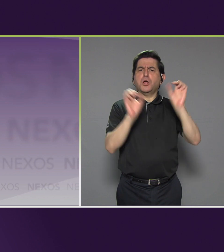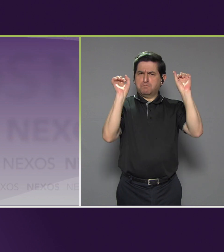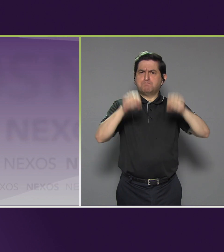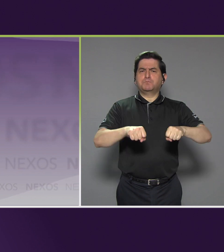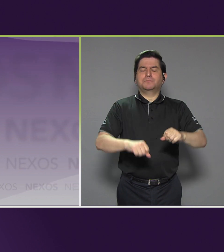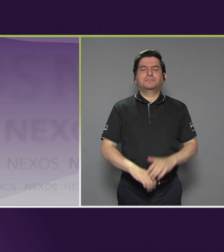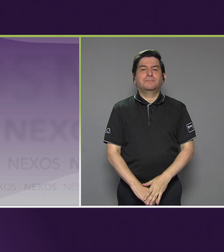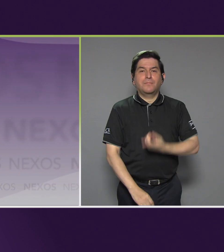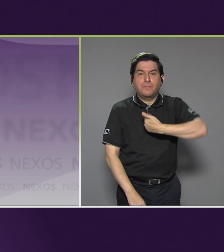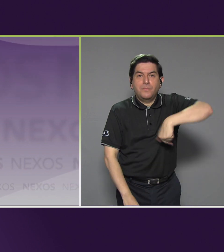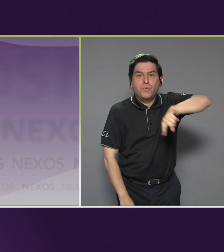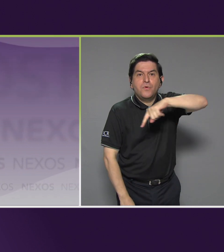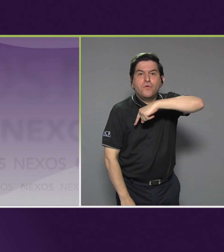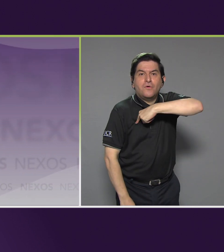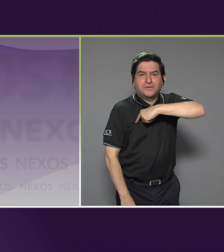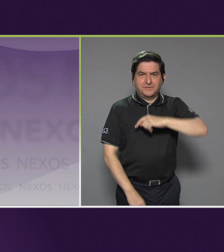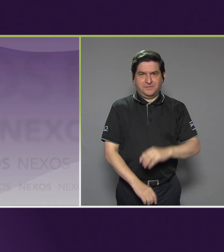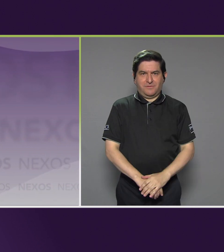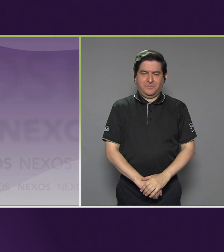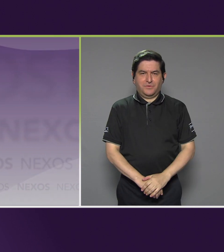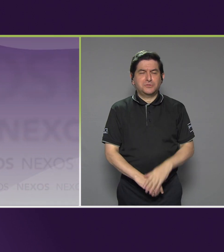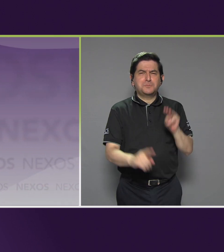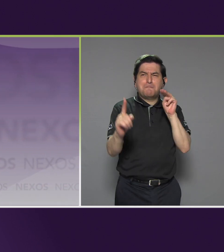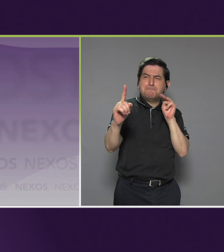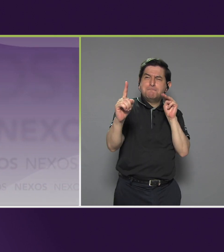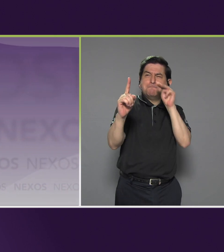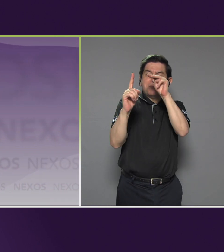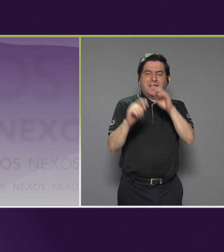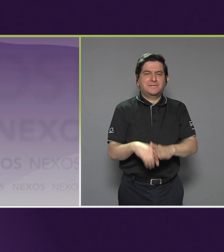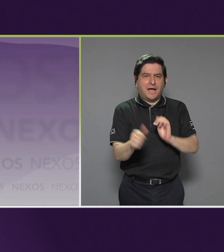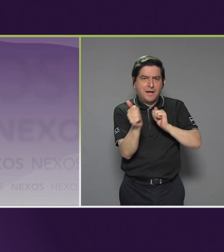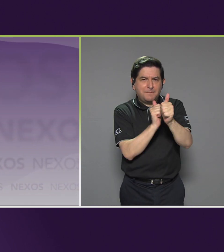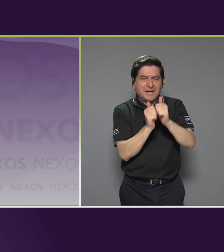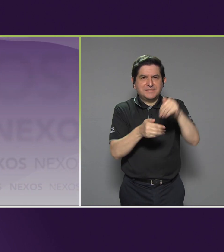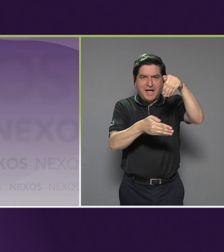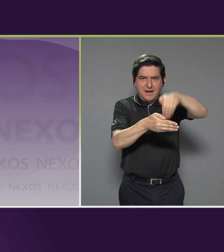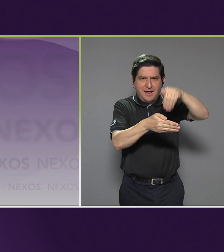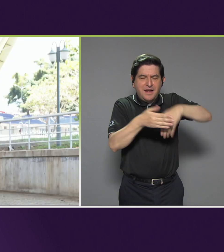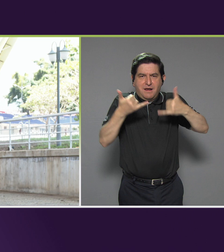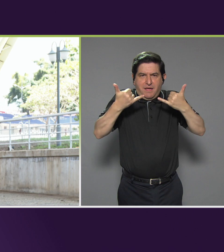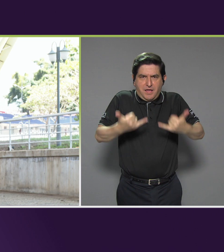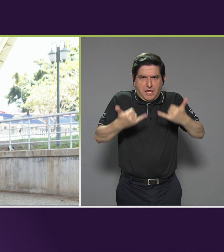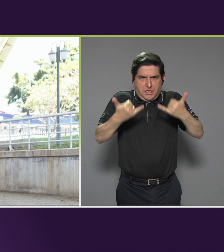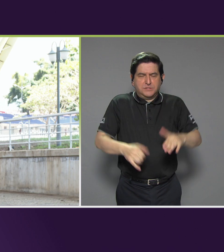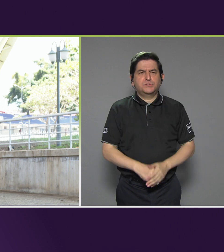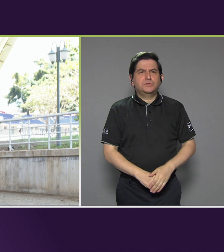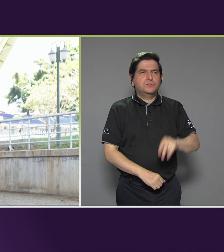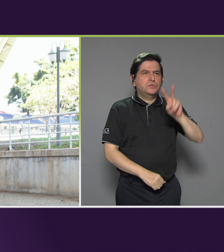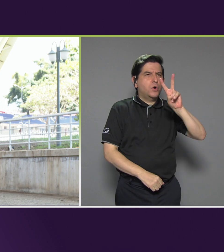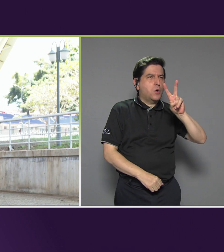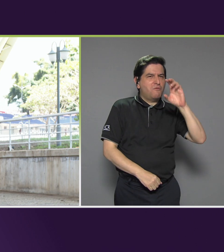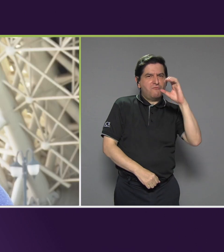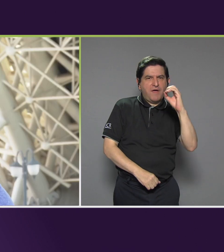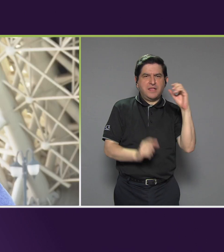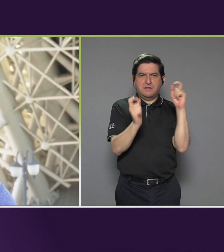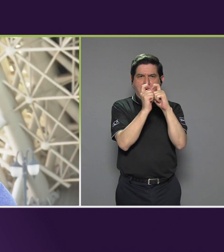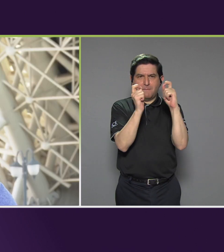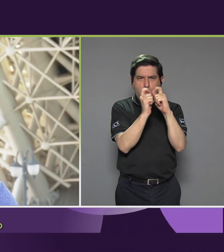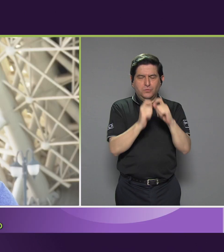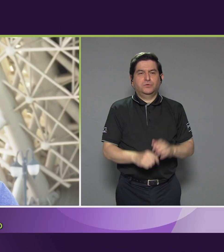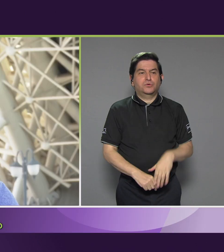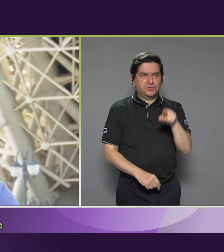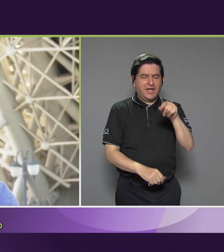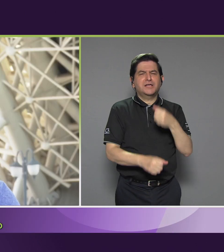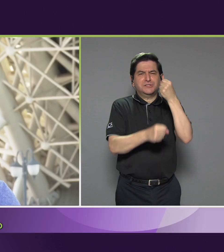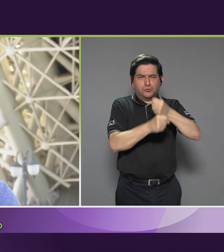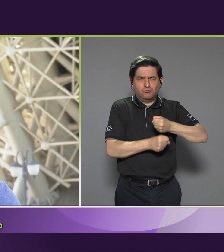Y tenemos la meta de superar la marca que tiene ahora, por lo menos unos 20 puntos. En eso